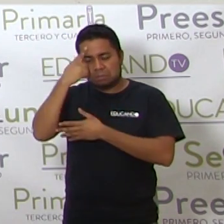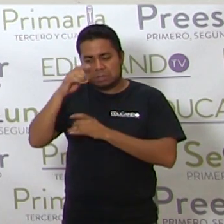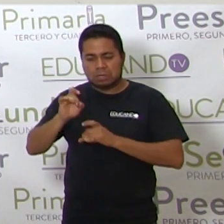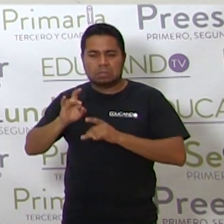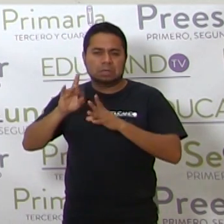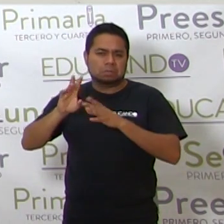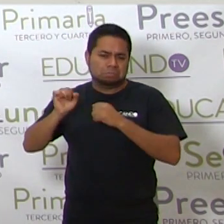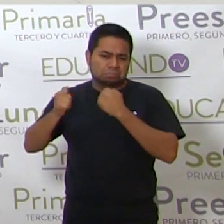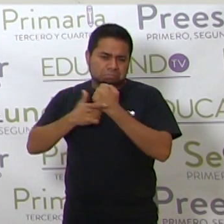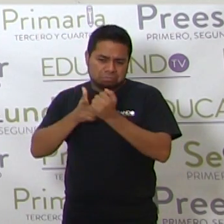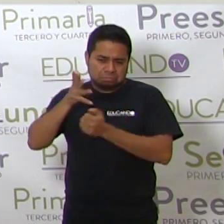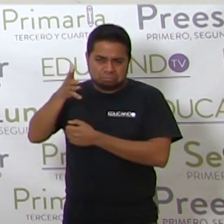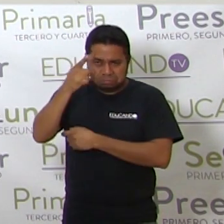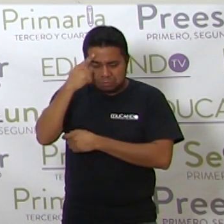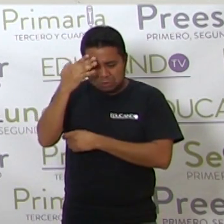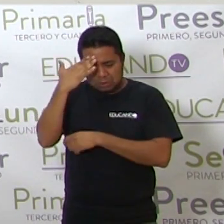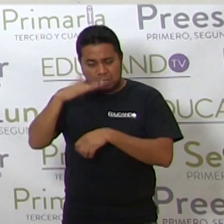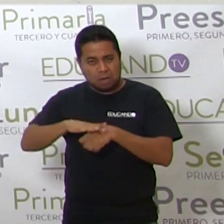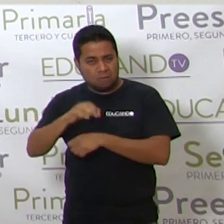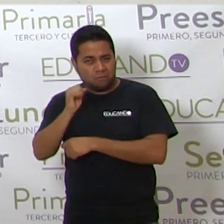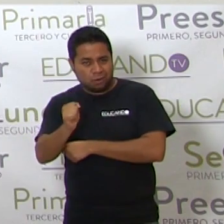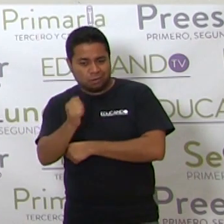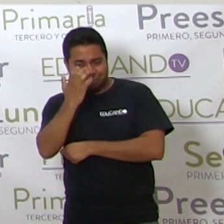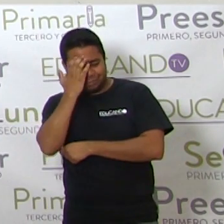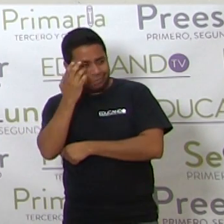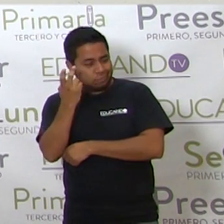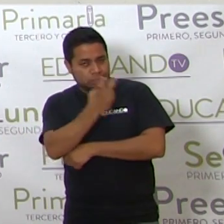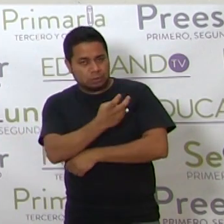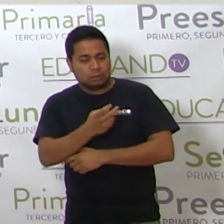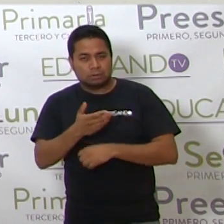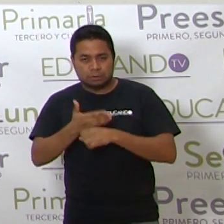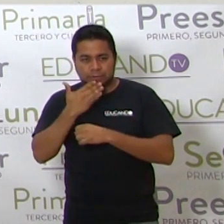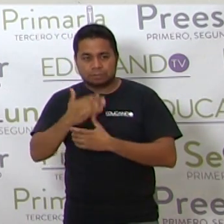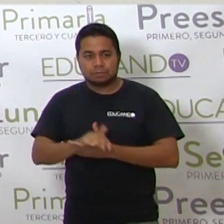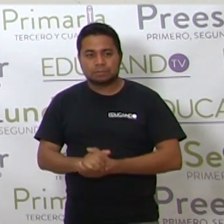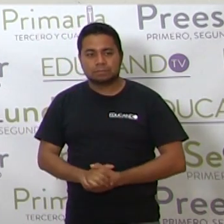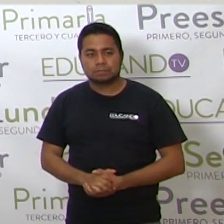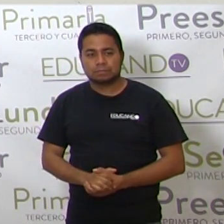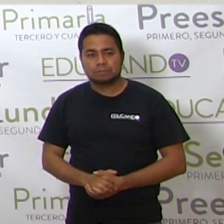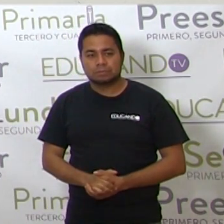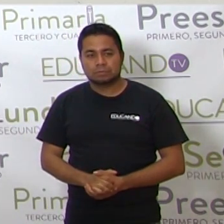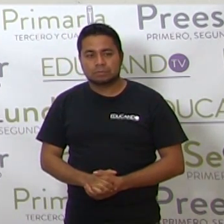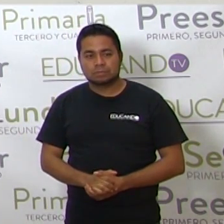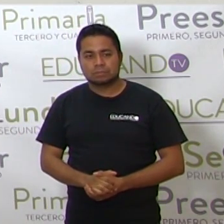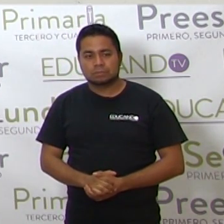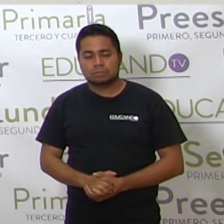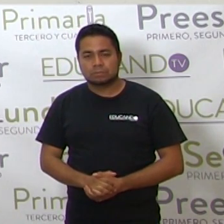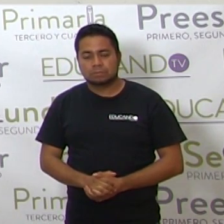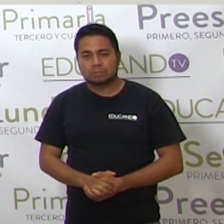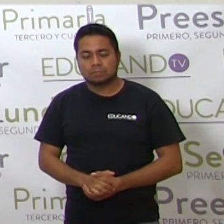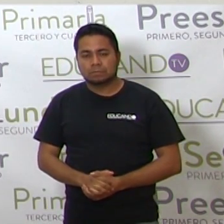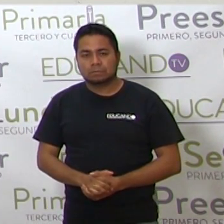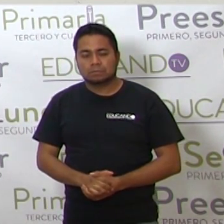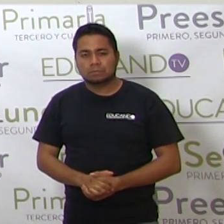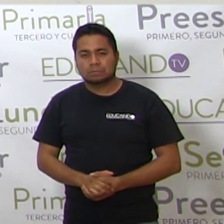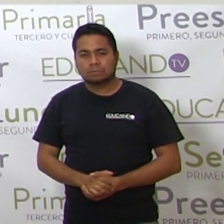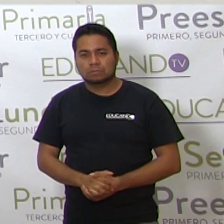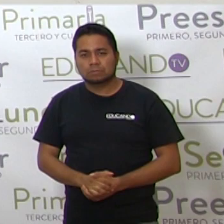momento a reforzar este contenido muy bien ahora ya tenemos